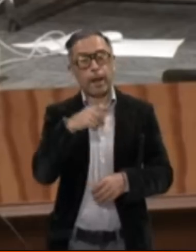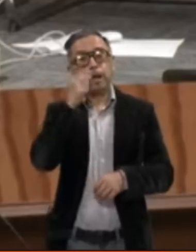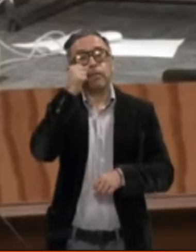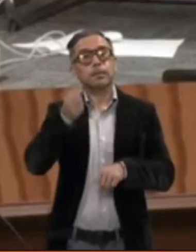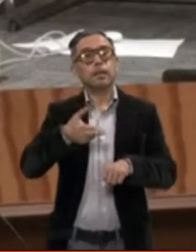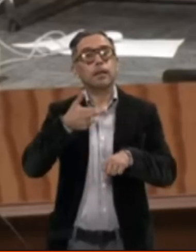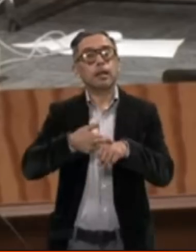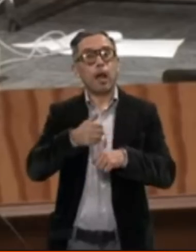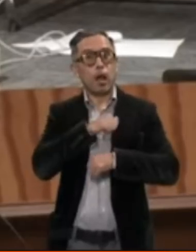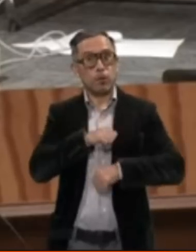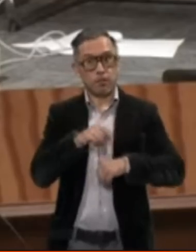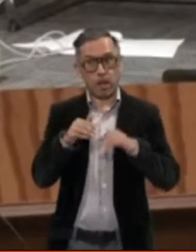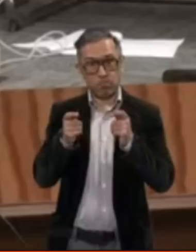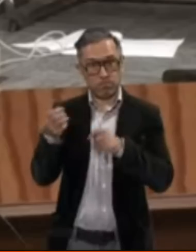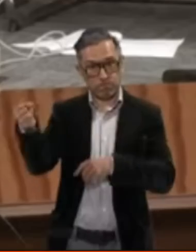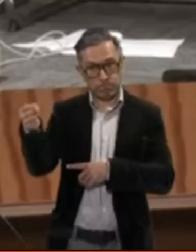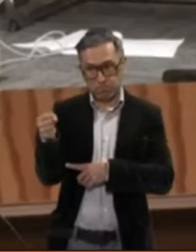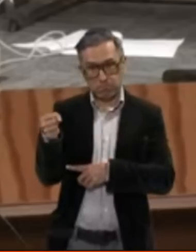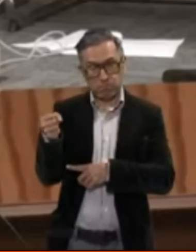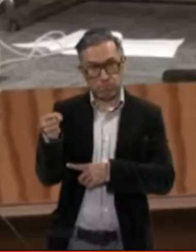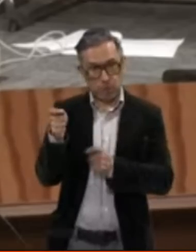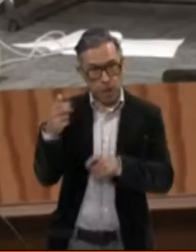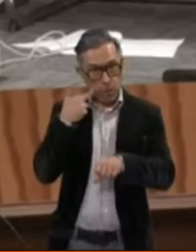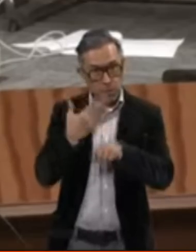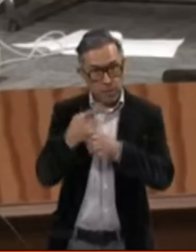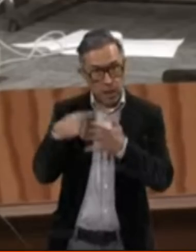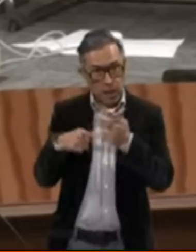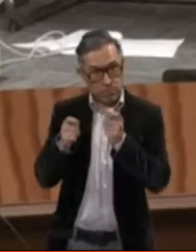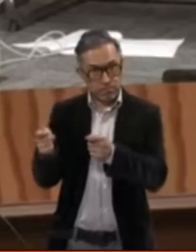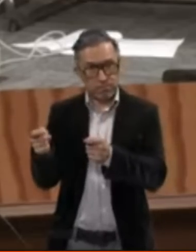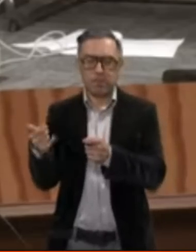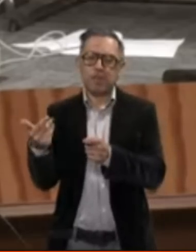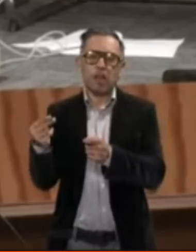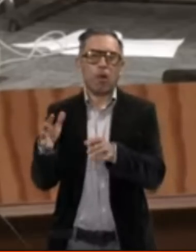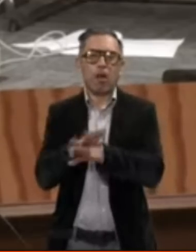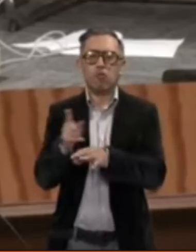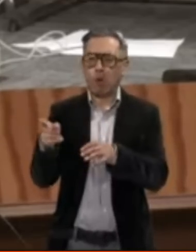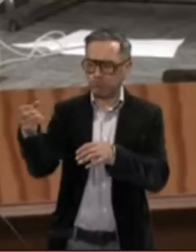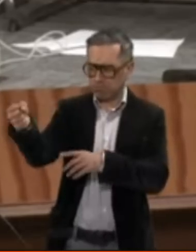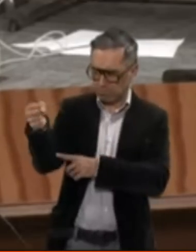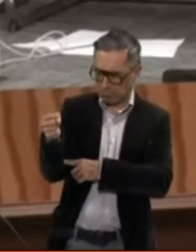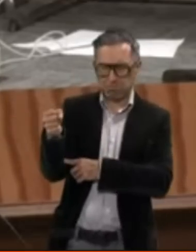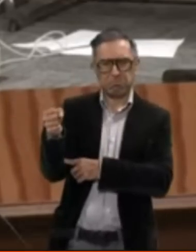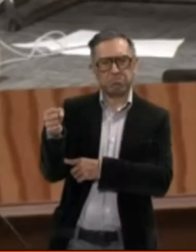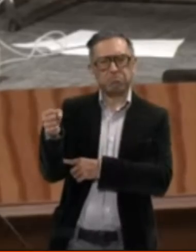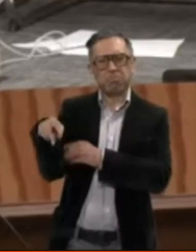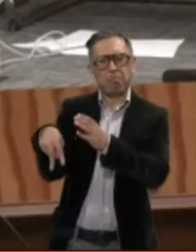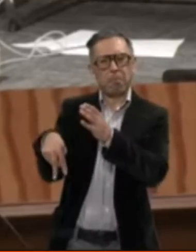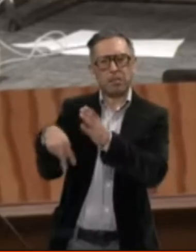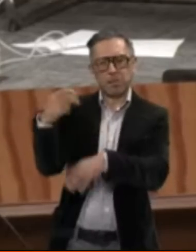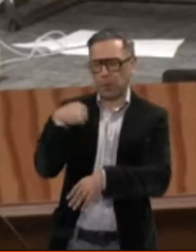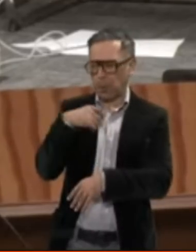concentra estas funciones, regresa a un cascarón vacío para los efectos de lo que ustedes